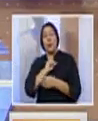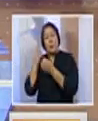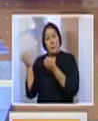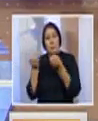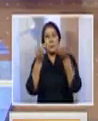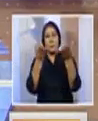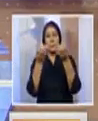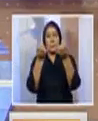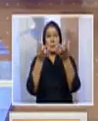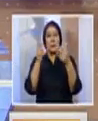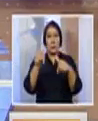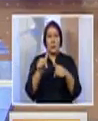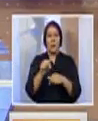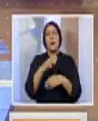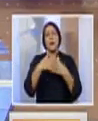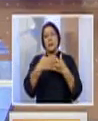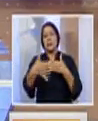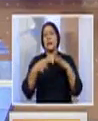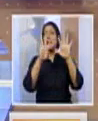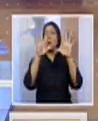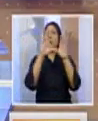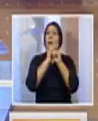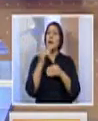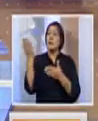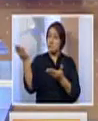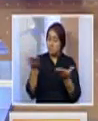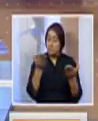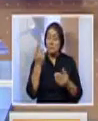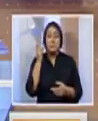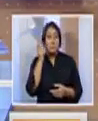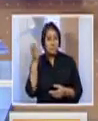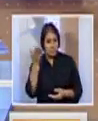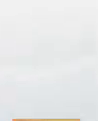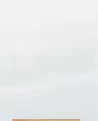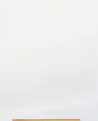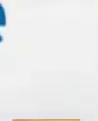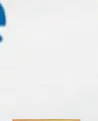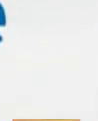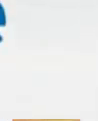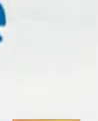nos acercamos a las 21 horas. Adelante, ¿cómo estás, Fernando? Te escuchamos.